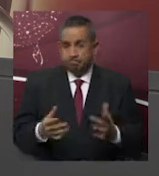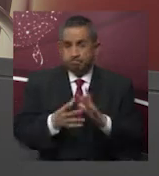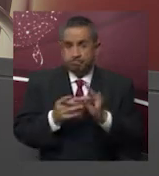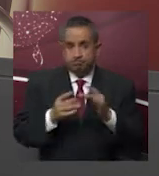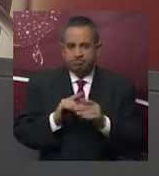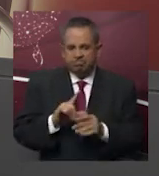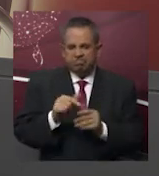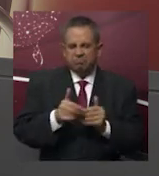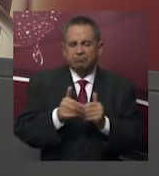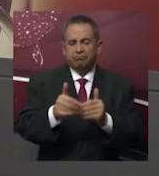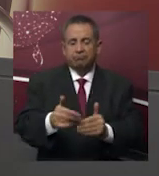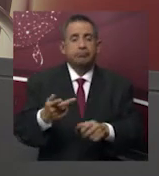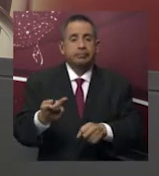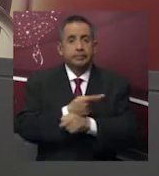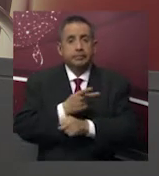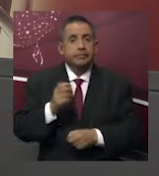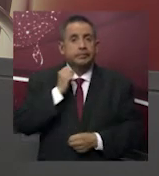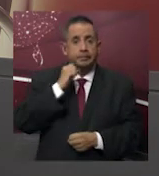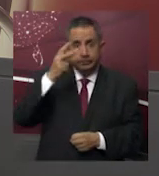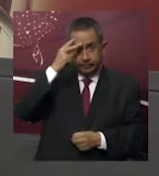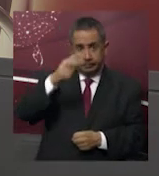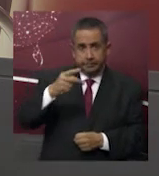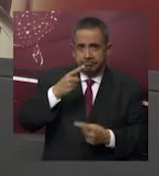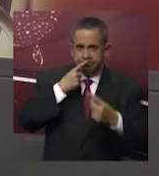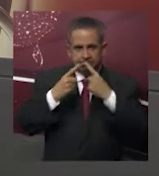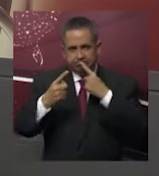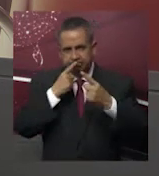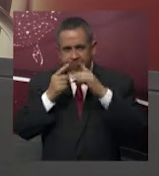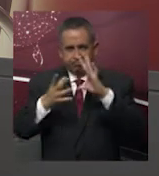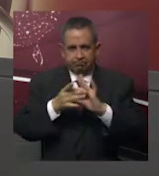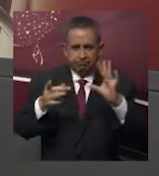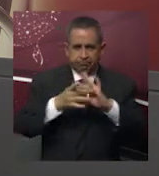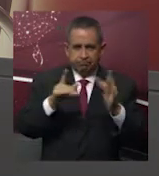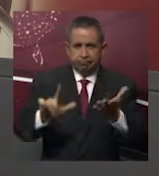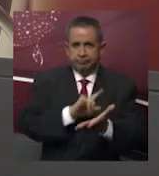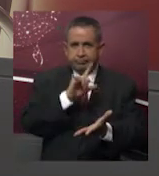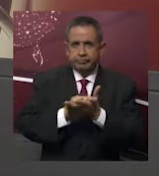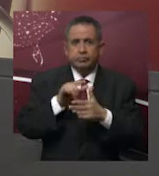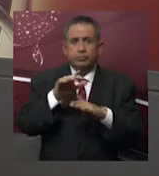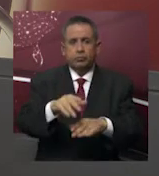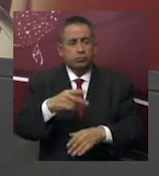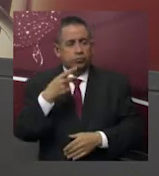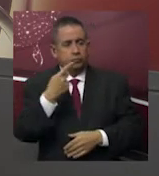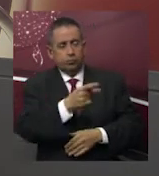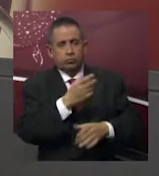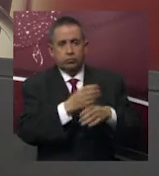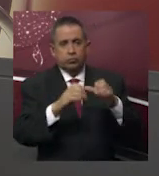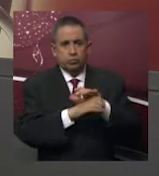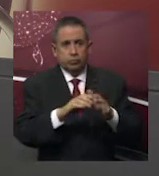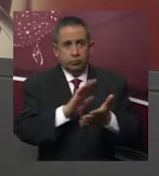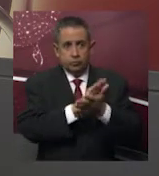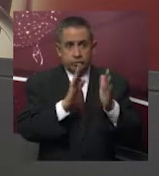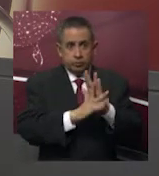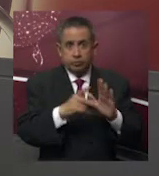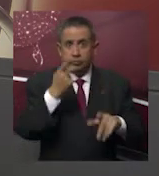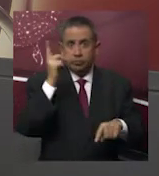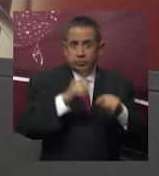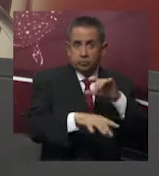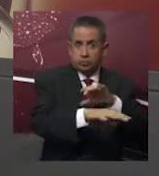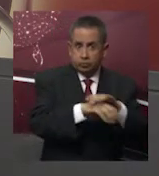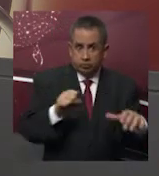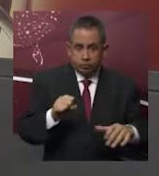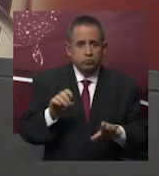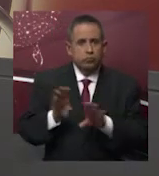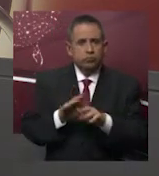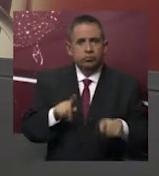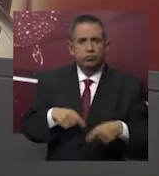Un poco después de este receso, el Pleno del Senado de la República abordó el dictamen que expide la Ley Nacional de Extinción de Dominio y que reforma y adiciona diversas